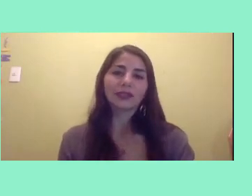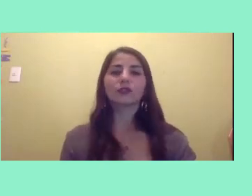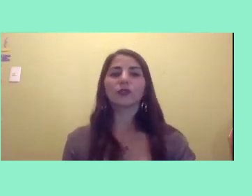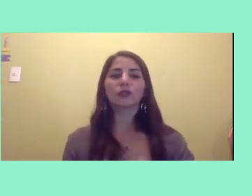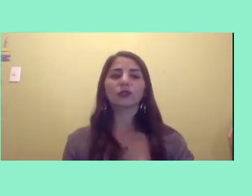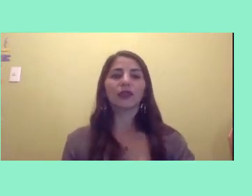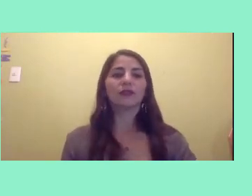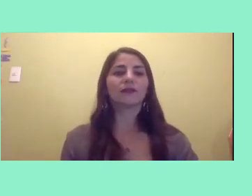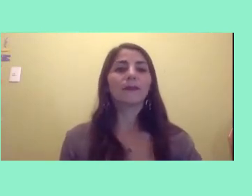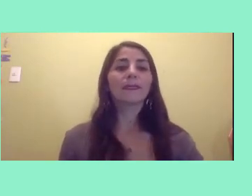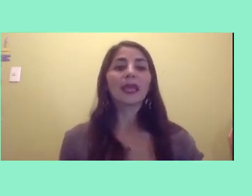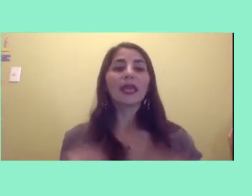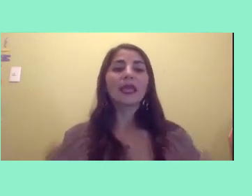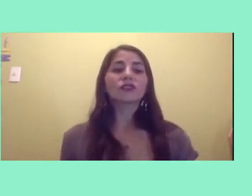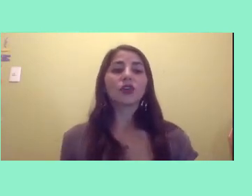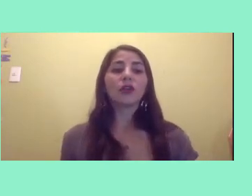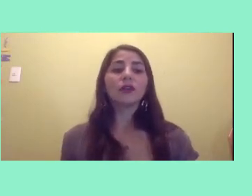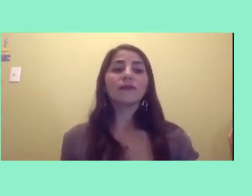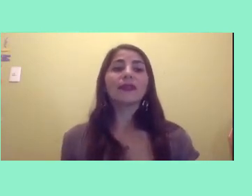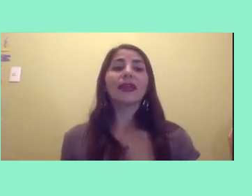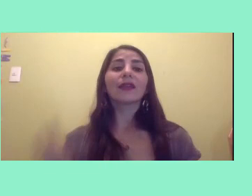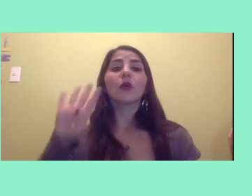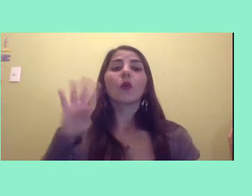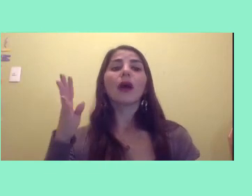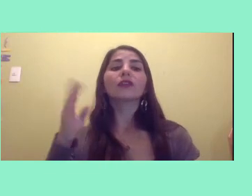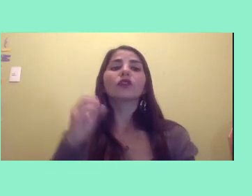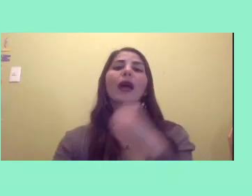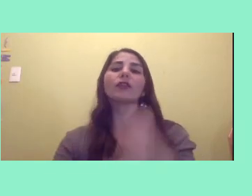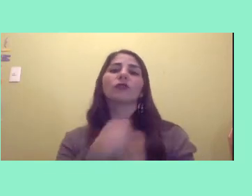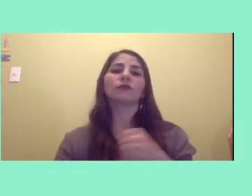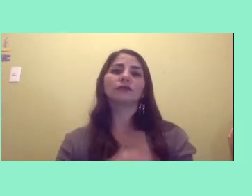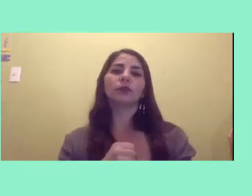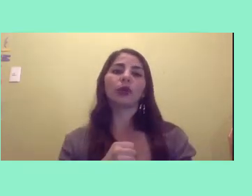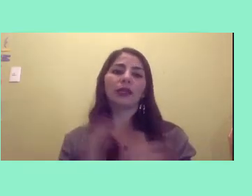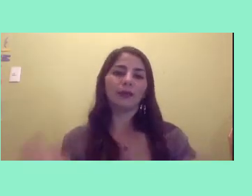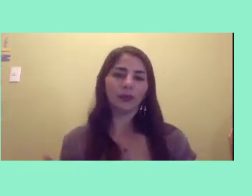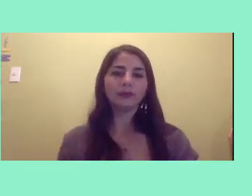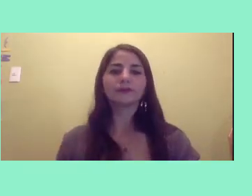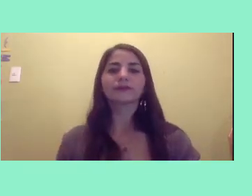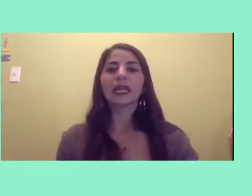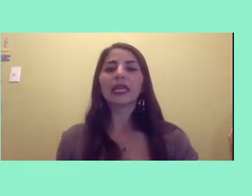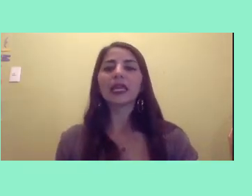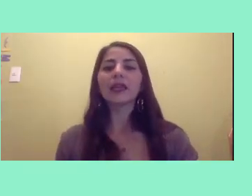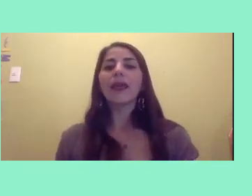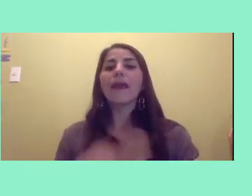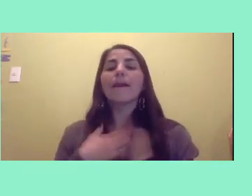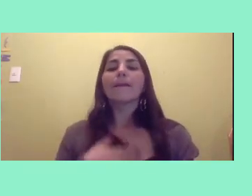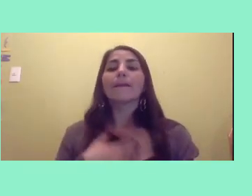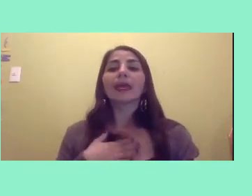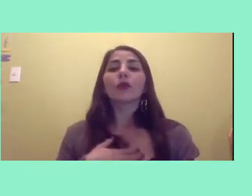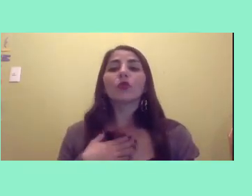la profesión que estén estudiando ustedes. Estoy en cuarto año, por ejemplo,